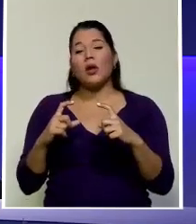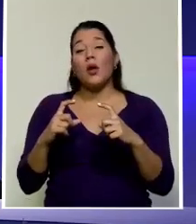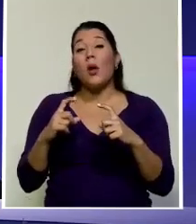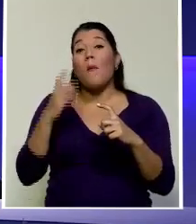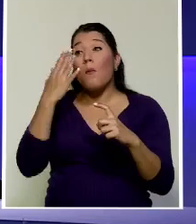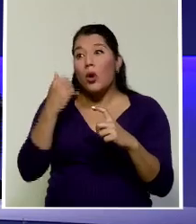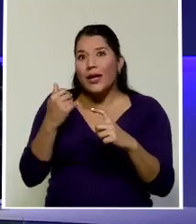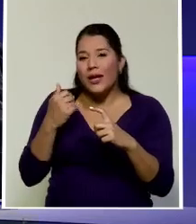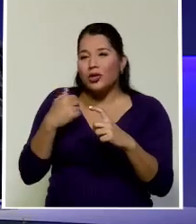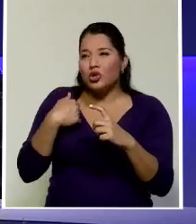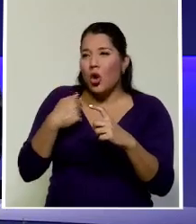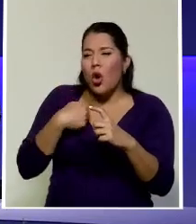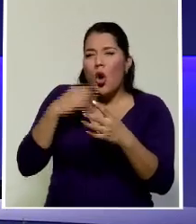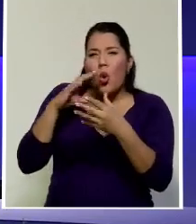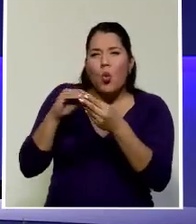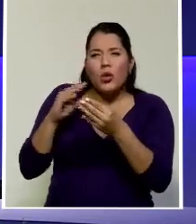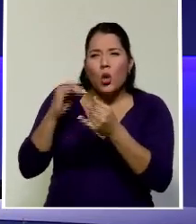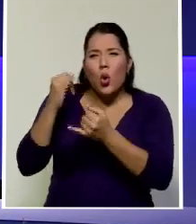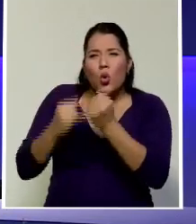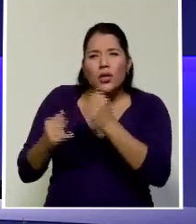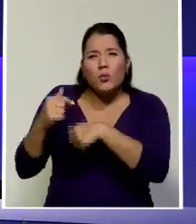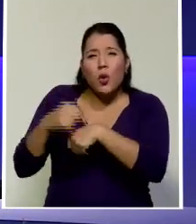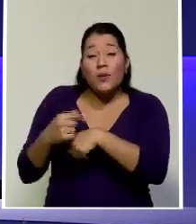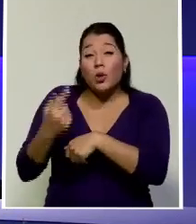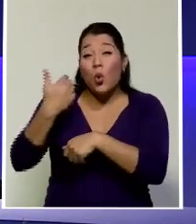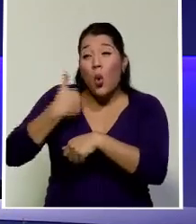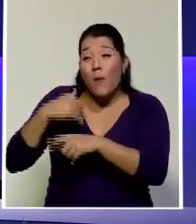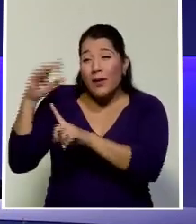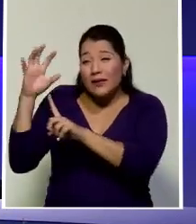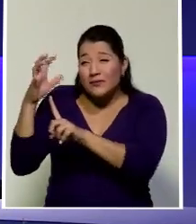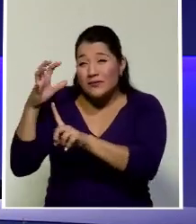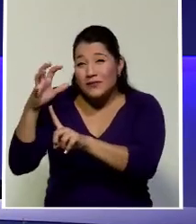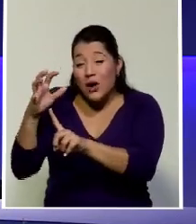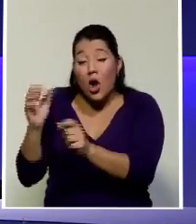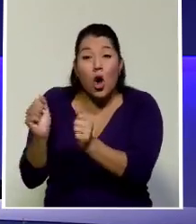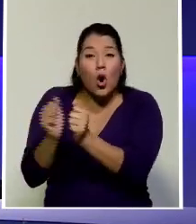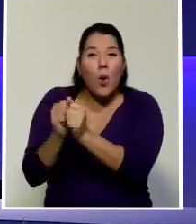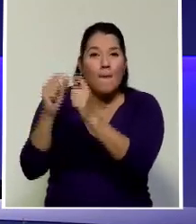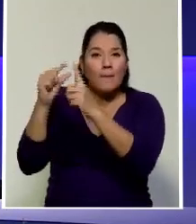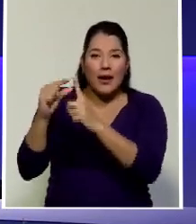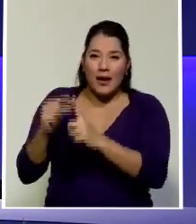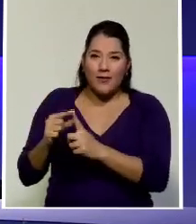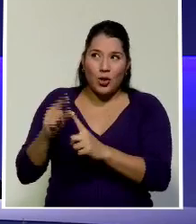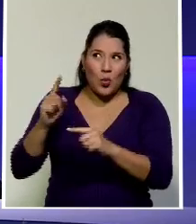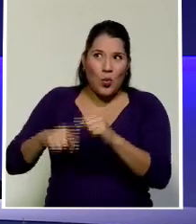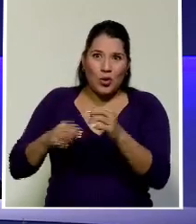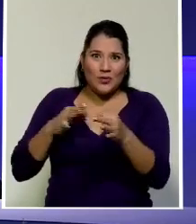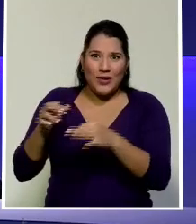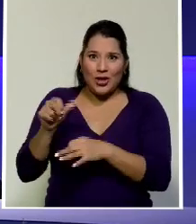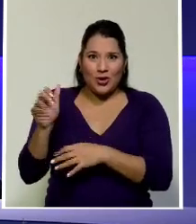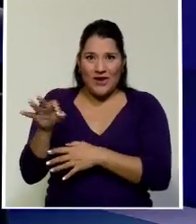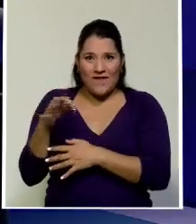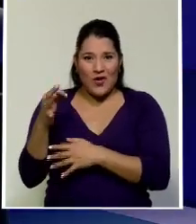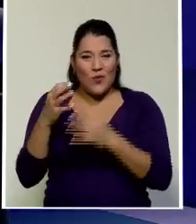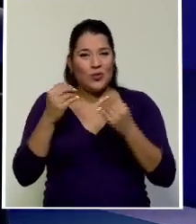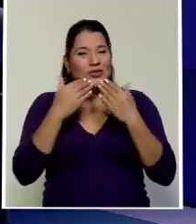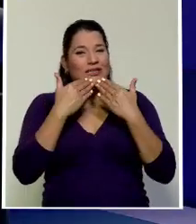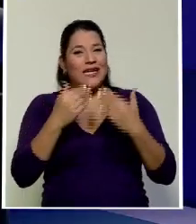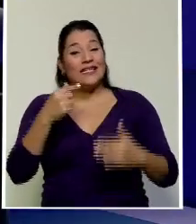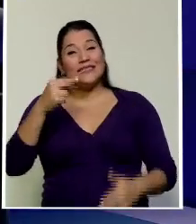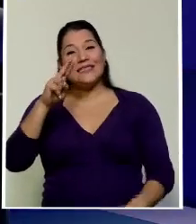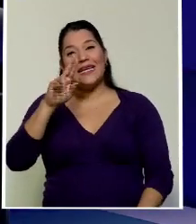los últimos momentos de un personaje en un desierto a través del lenguaje. No puedo describirlo de otra forma, creo yo. Muchísimas gracias,